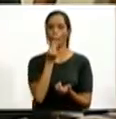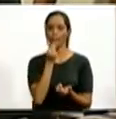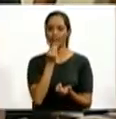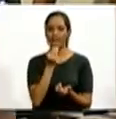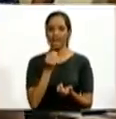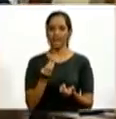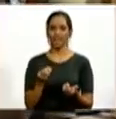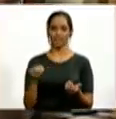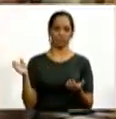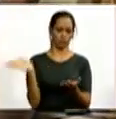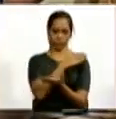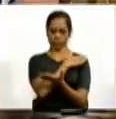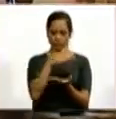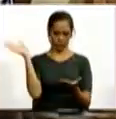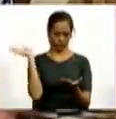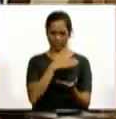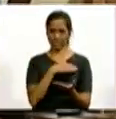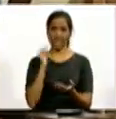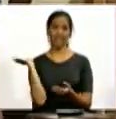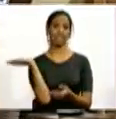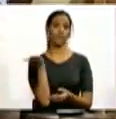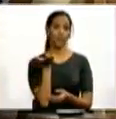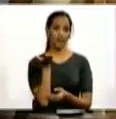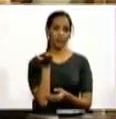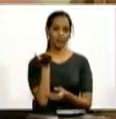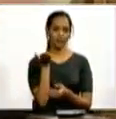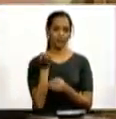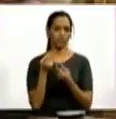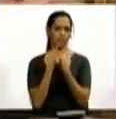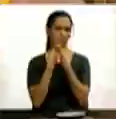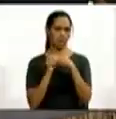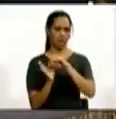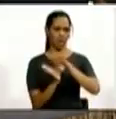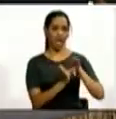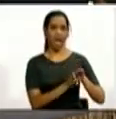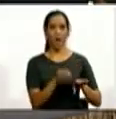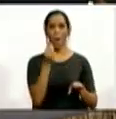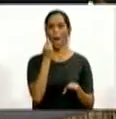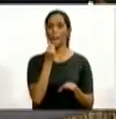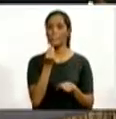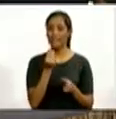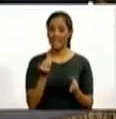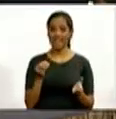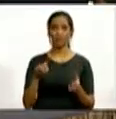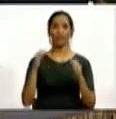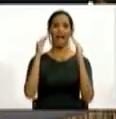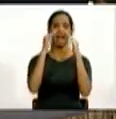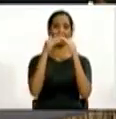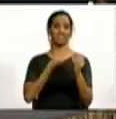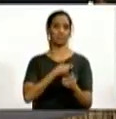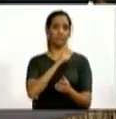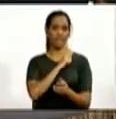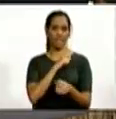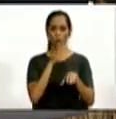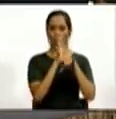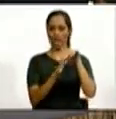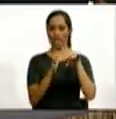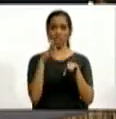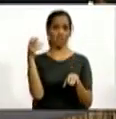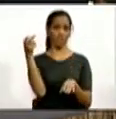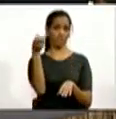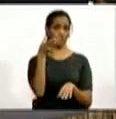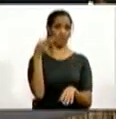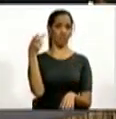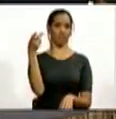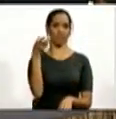Mosquero, ¿verdad? A comer en un castillo en España, jamón serrano, con vino de Donald Trump, porque la papa de decir que las